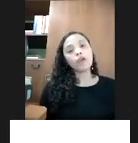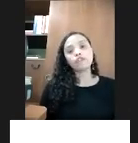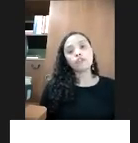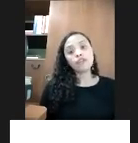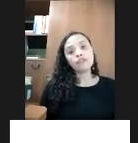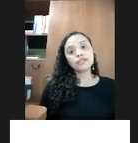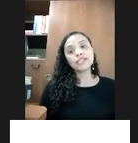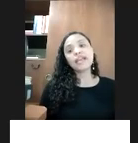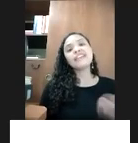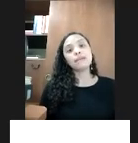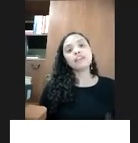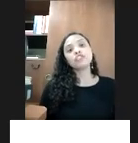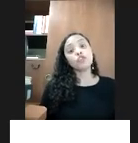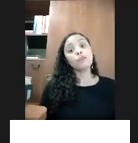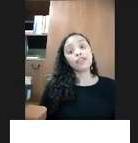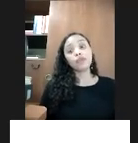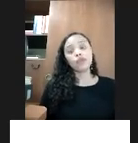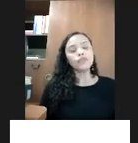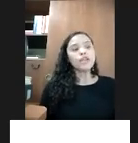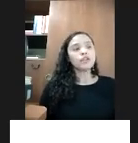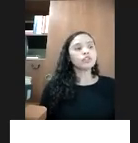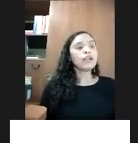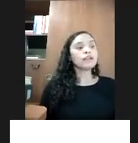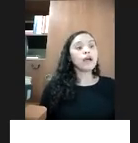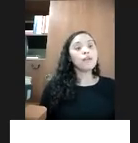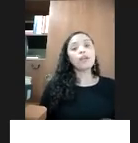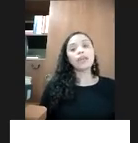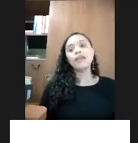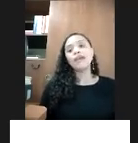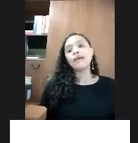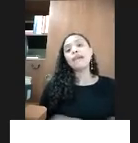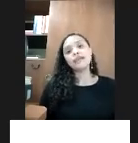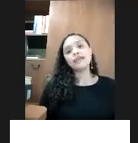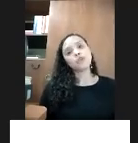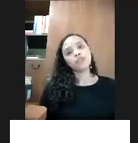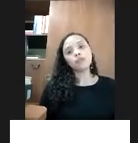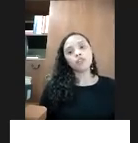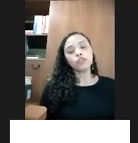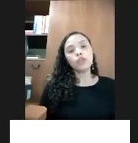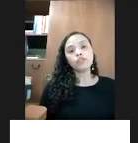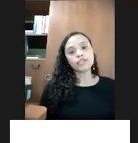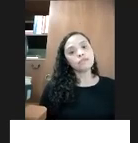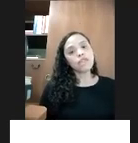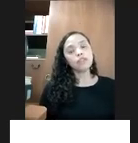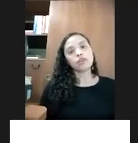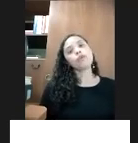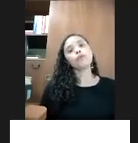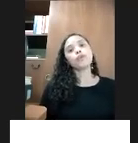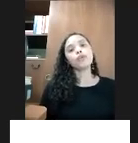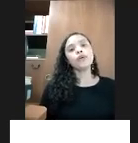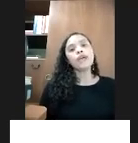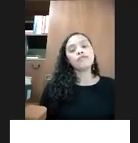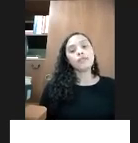afectados de forma diferenciada y además son los más ignorados. Nosotros alertábamos que más del 50% de los fallecimientos que ha